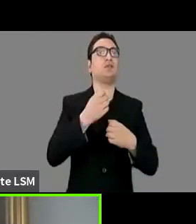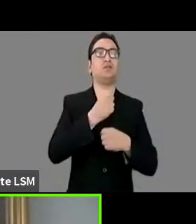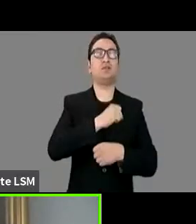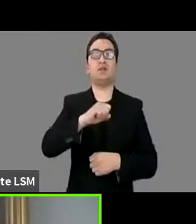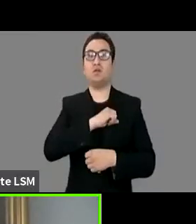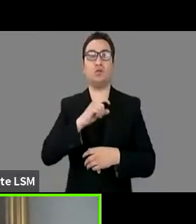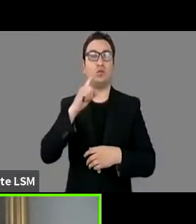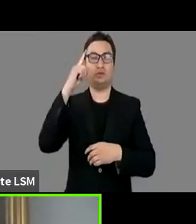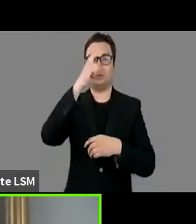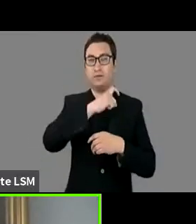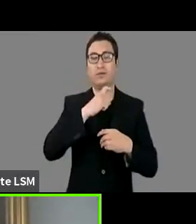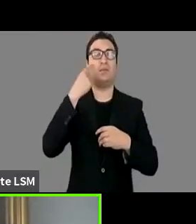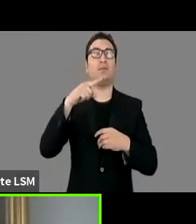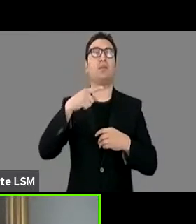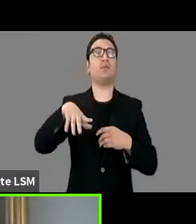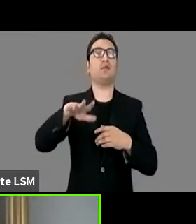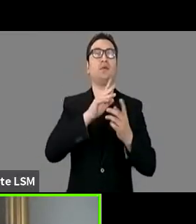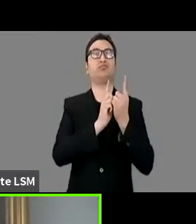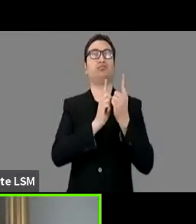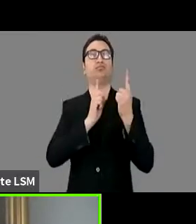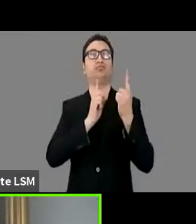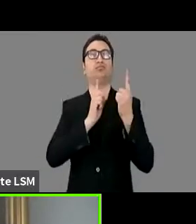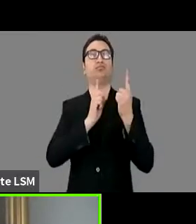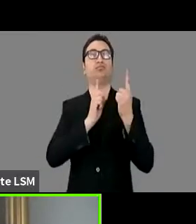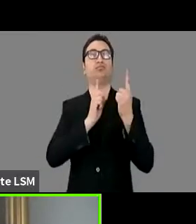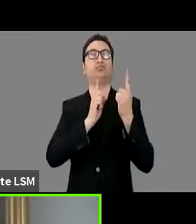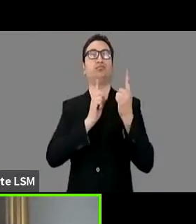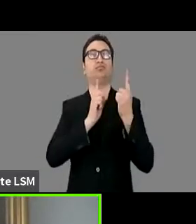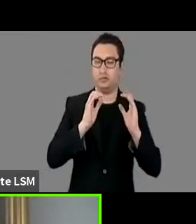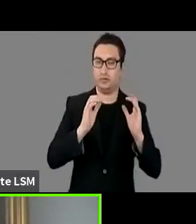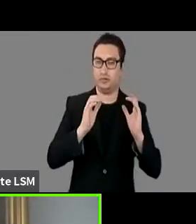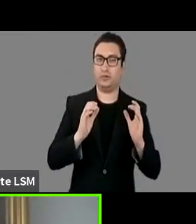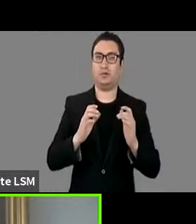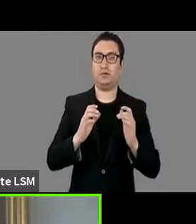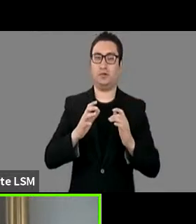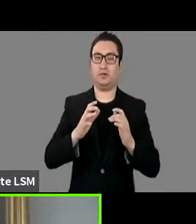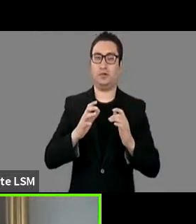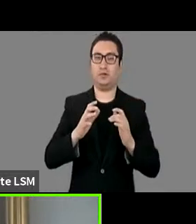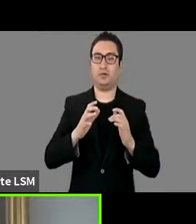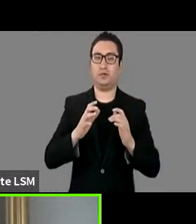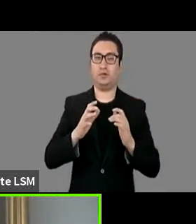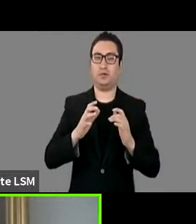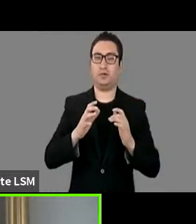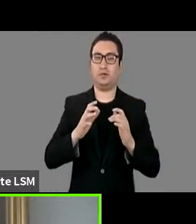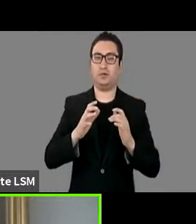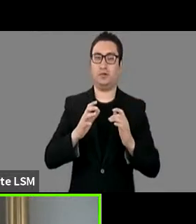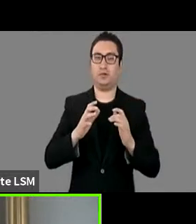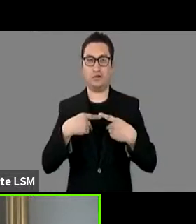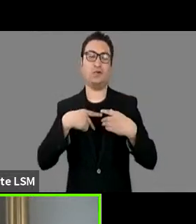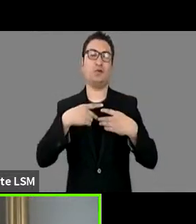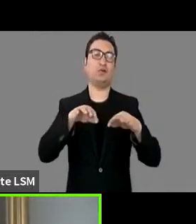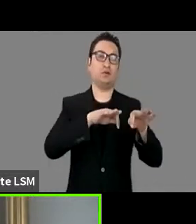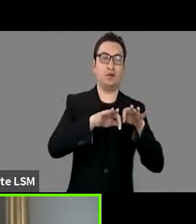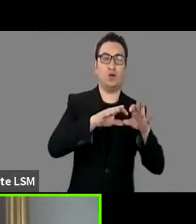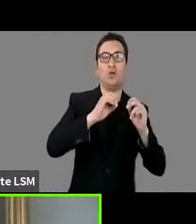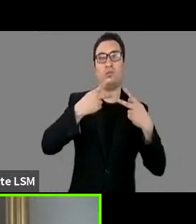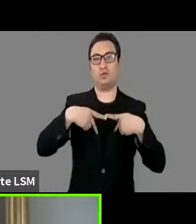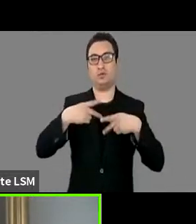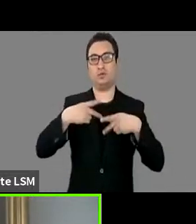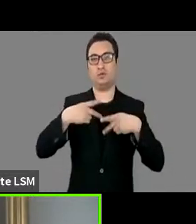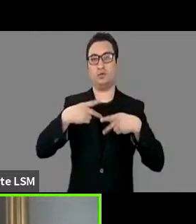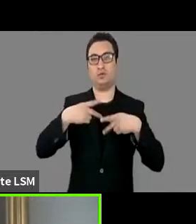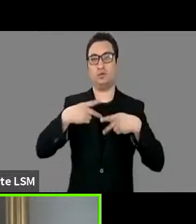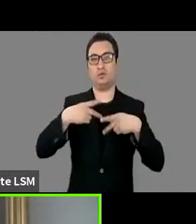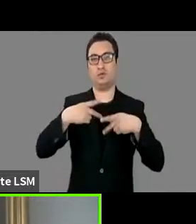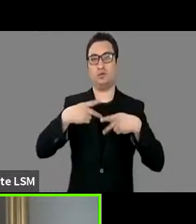entre los residentes y el personal y al abandono por parte de las familias. Las personas con discapacidad